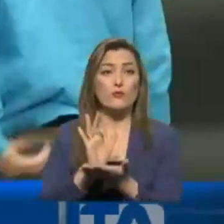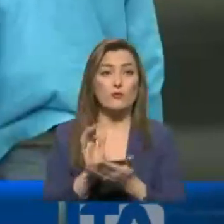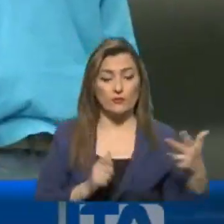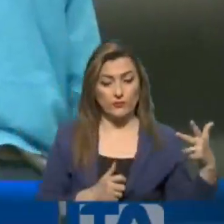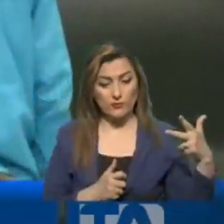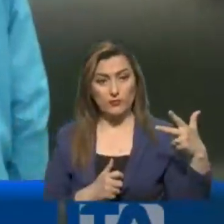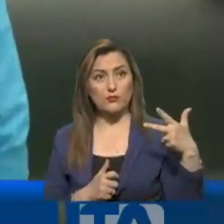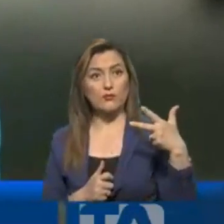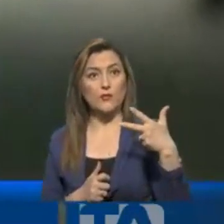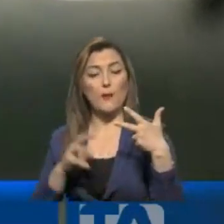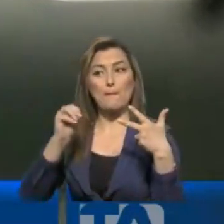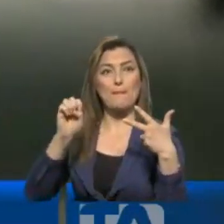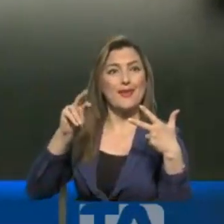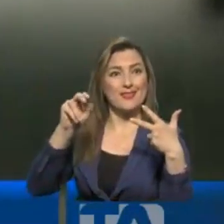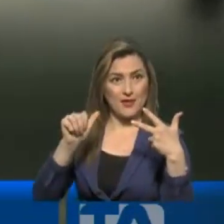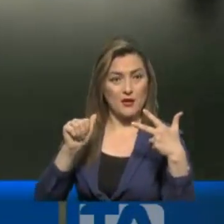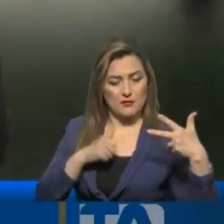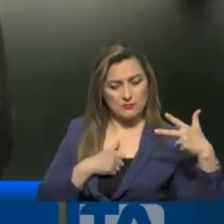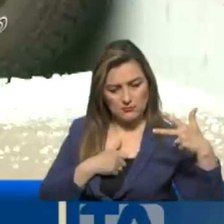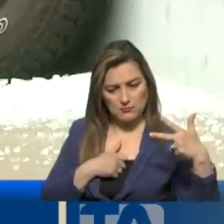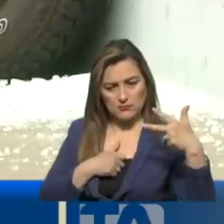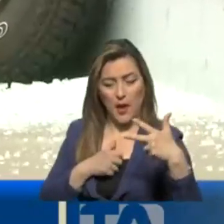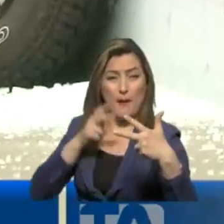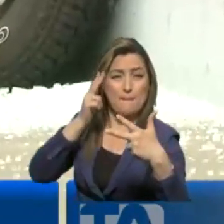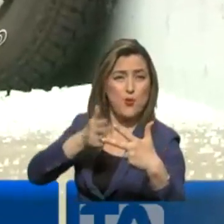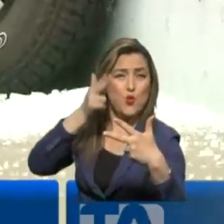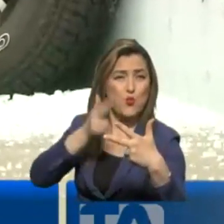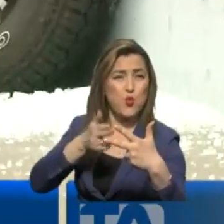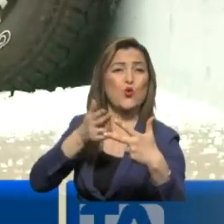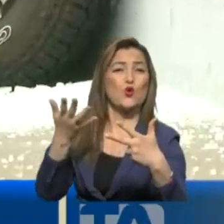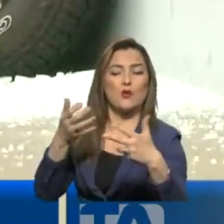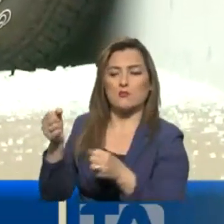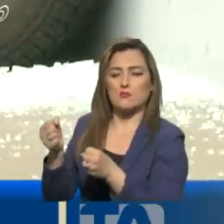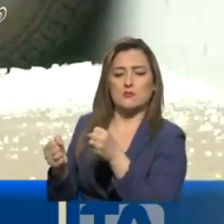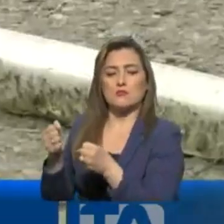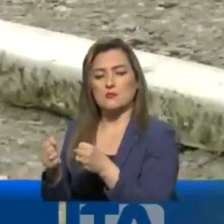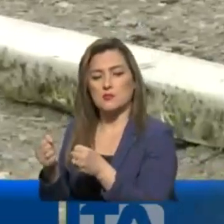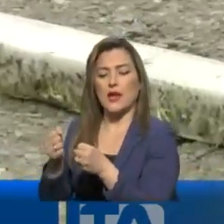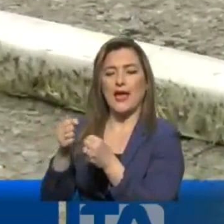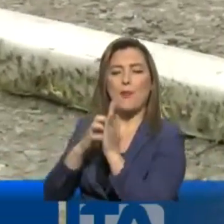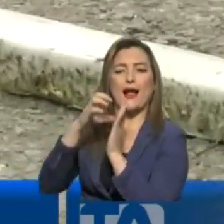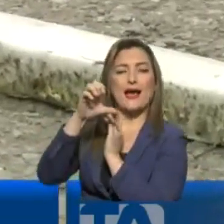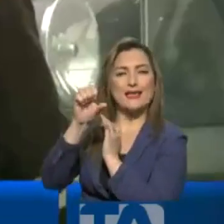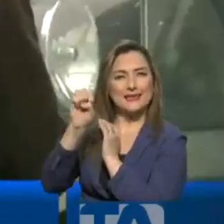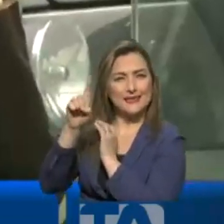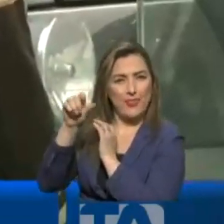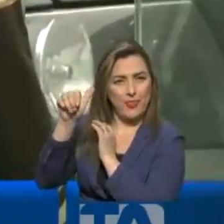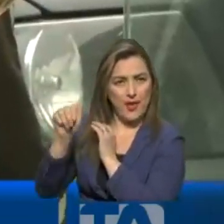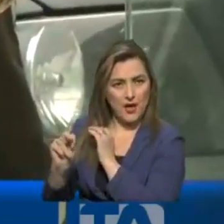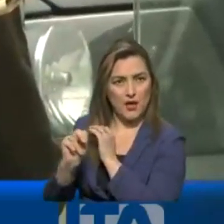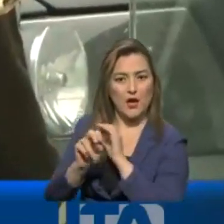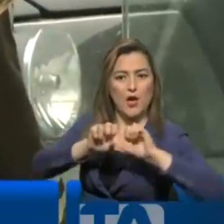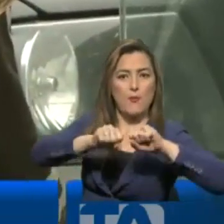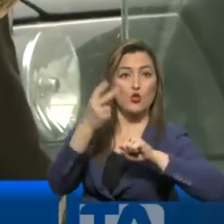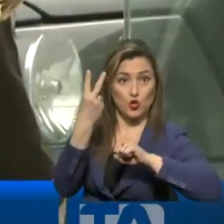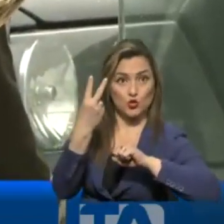por la calle Ernesto Mena Camayo, donde recibió los impactos, aparentemente desde un vehículo tipo sedán y una motocicleta. Tras ello, la